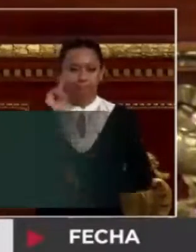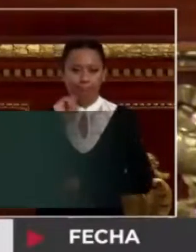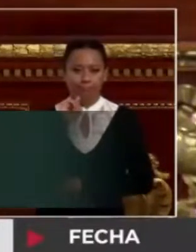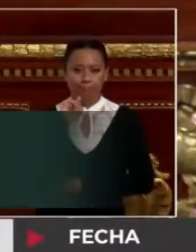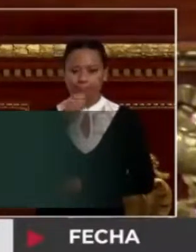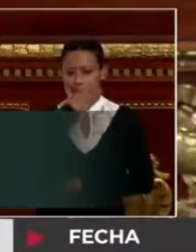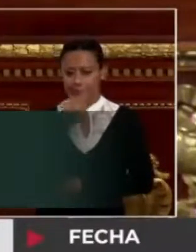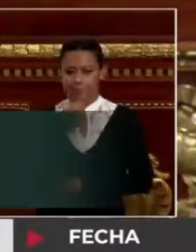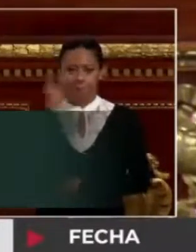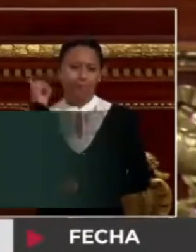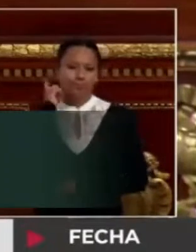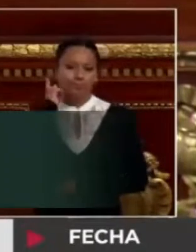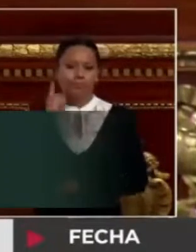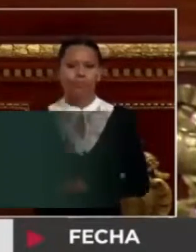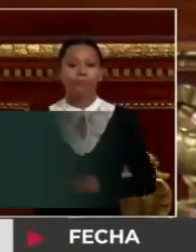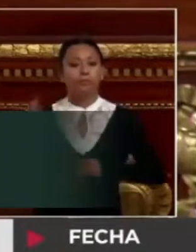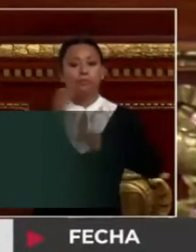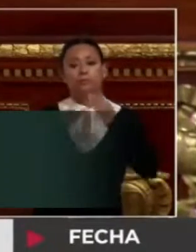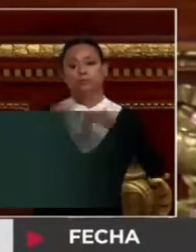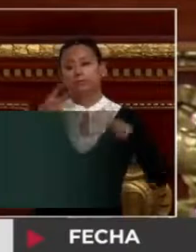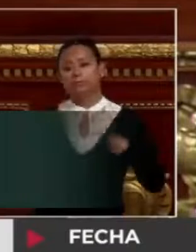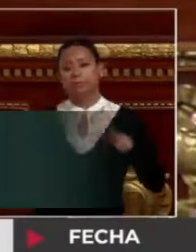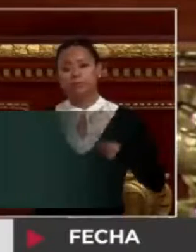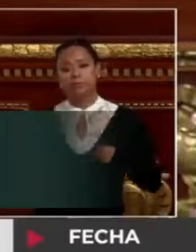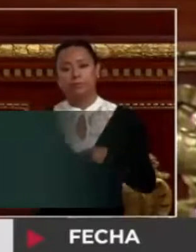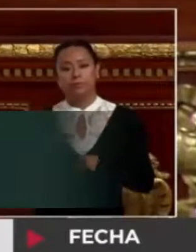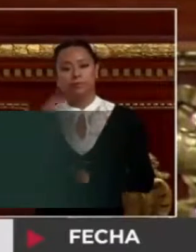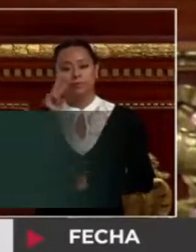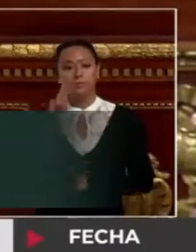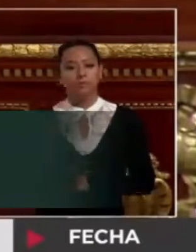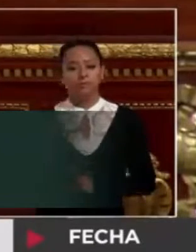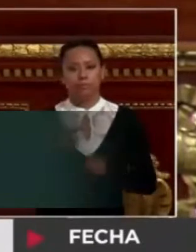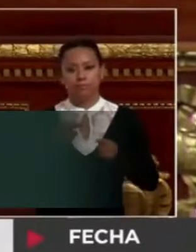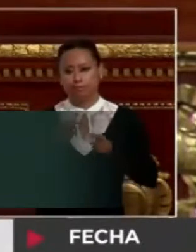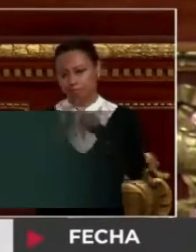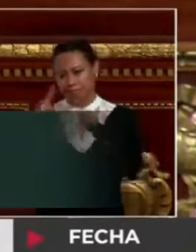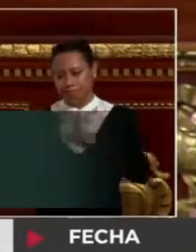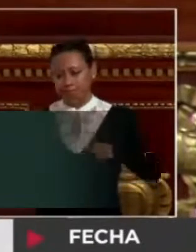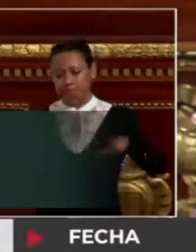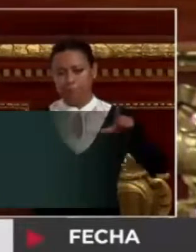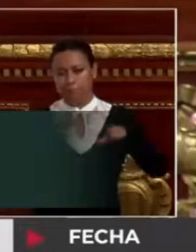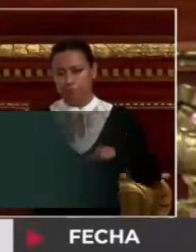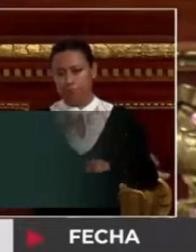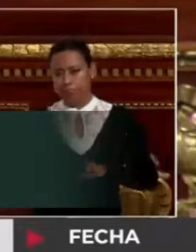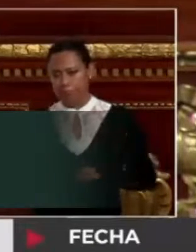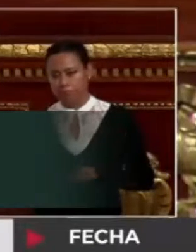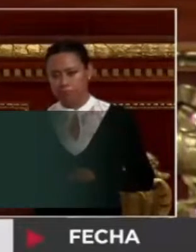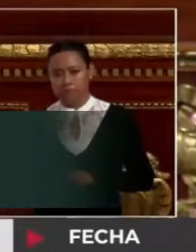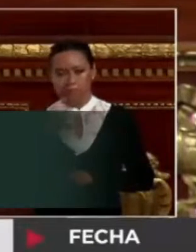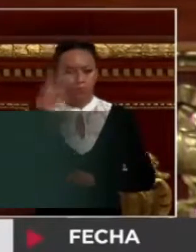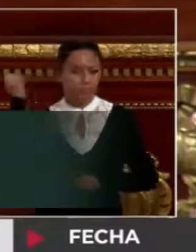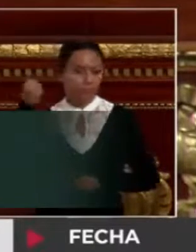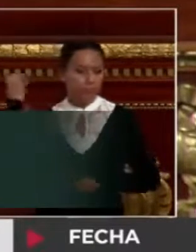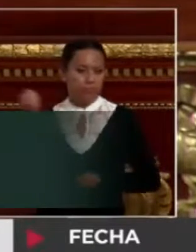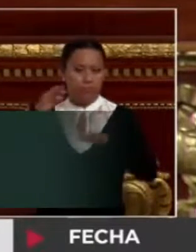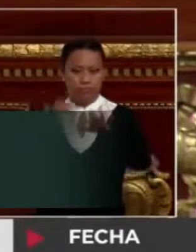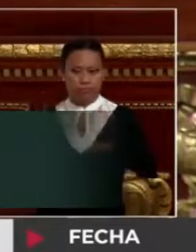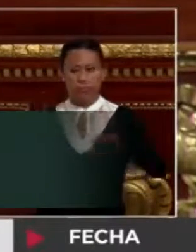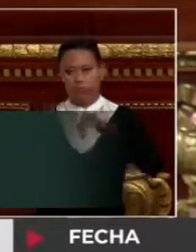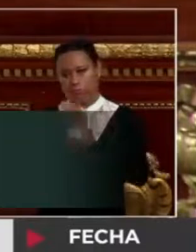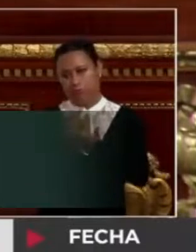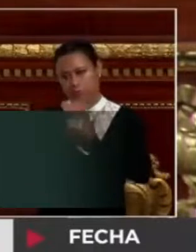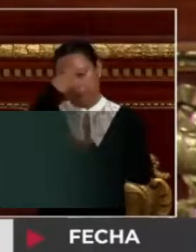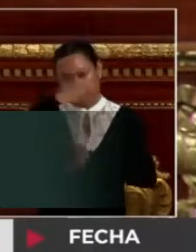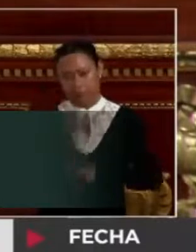en condiciones de accesibilidad, incluyendo el formato físico en papel en todas las regiones. La diputada Guadalupe Chávez Contreras presentó